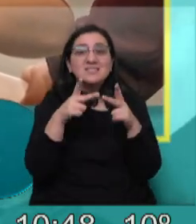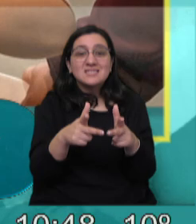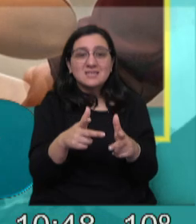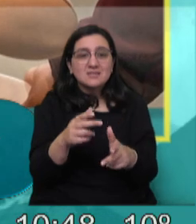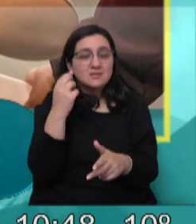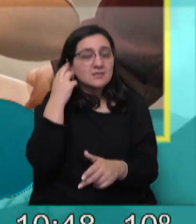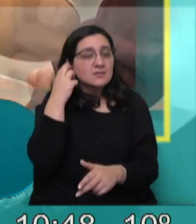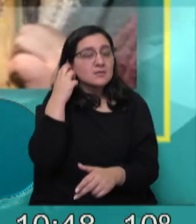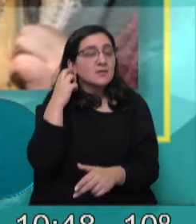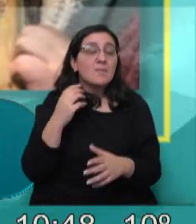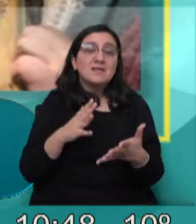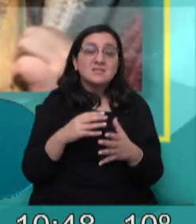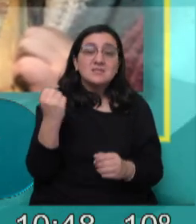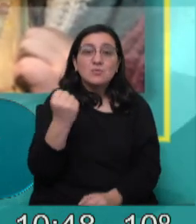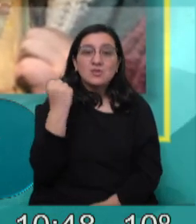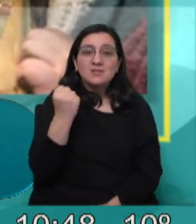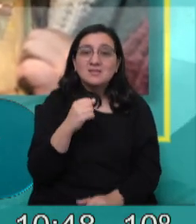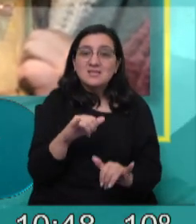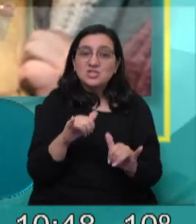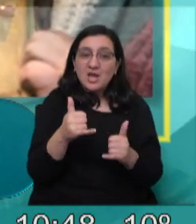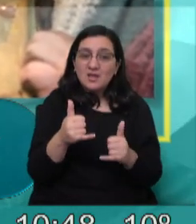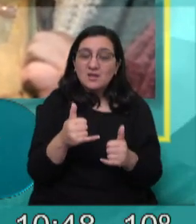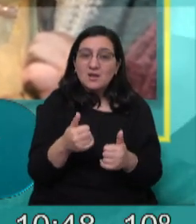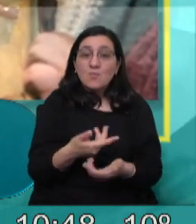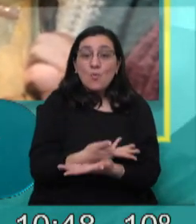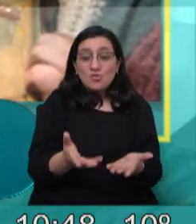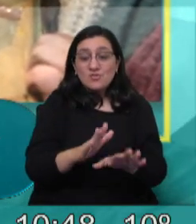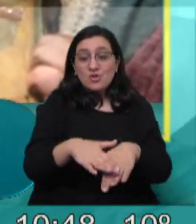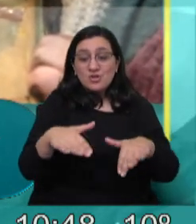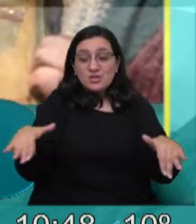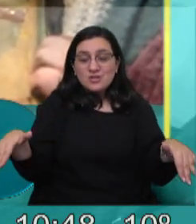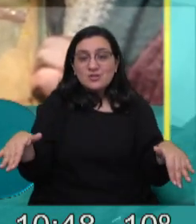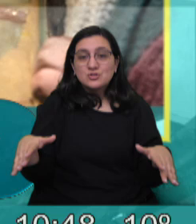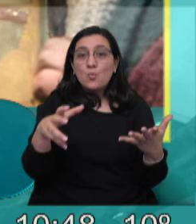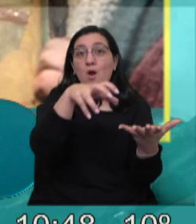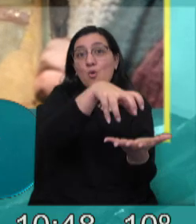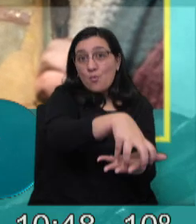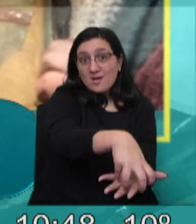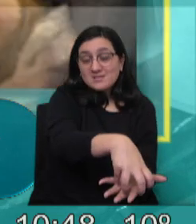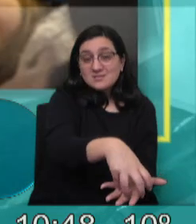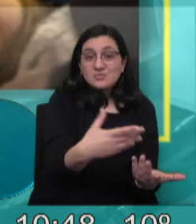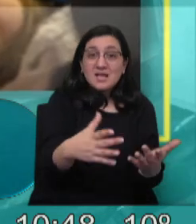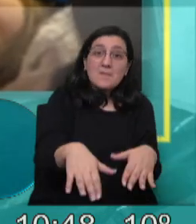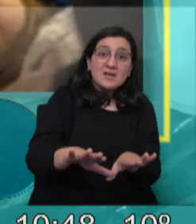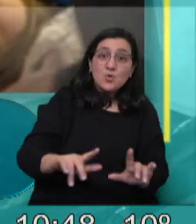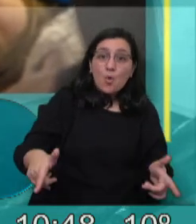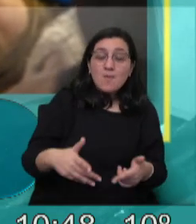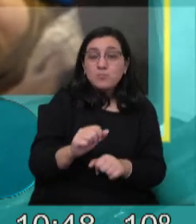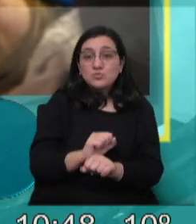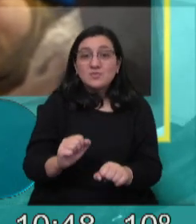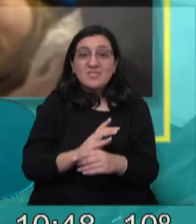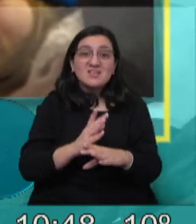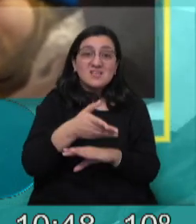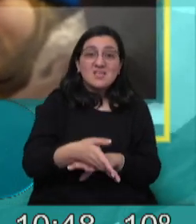que me parece relevante, es esto de ya ir llevando a las infancias y a espacios o a lugares donde de repente no hay posibilidades de